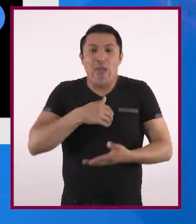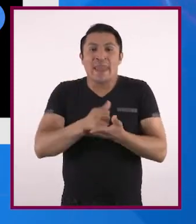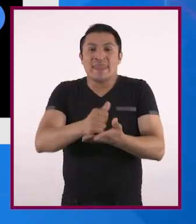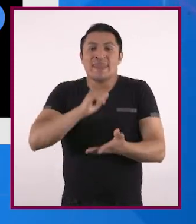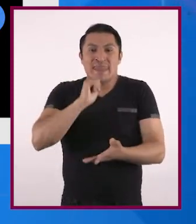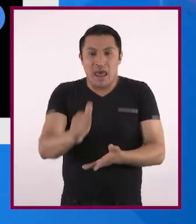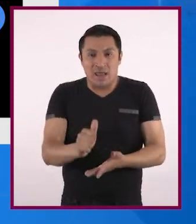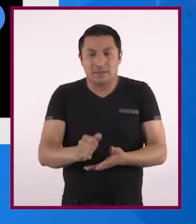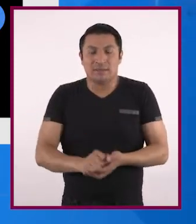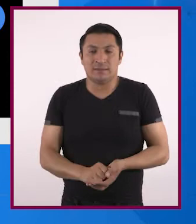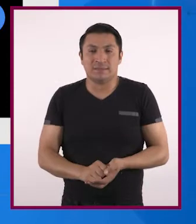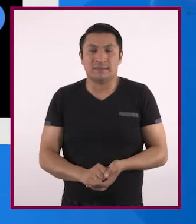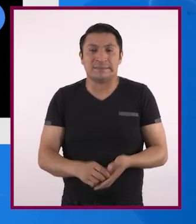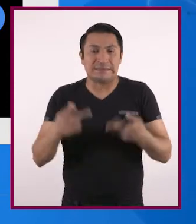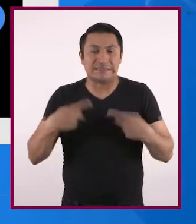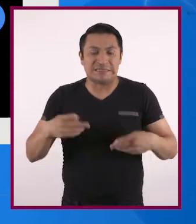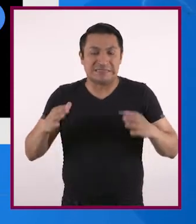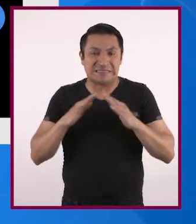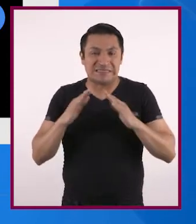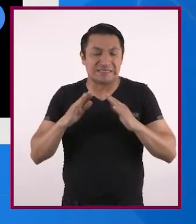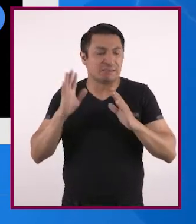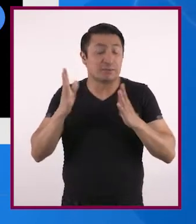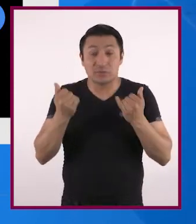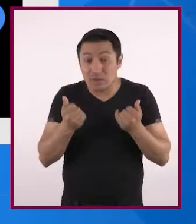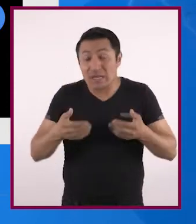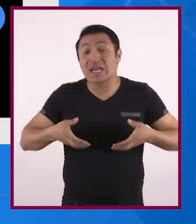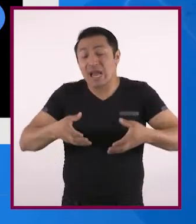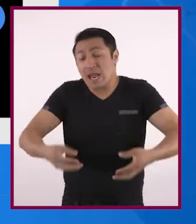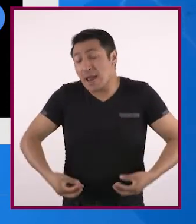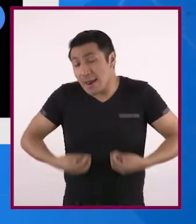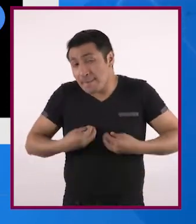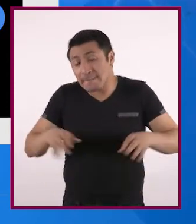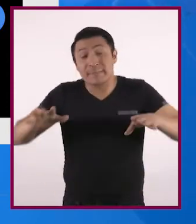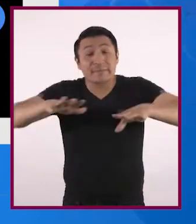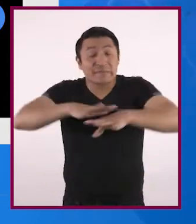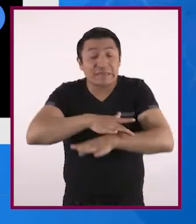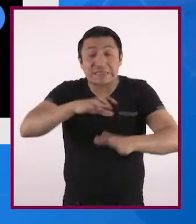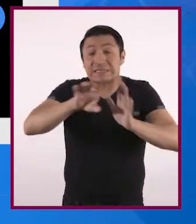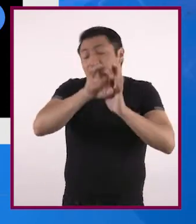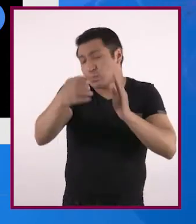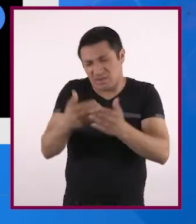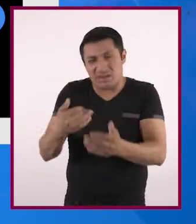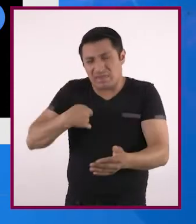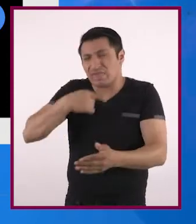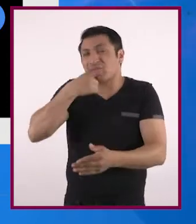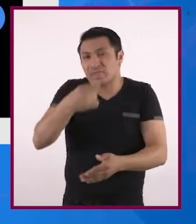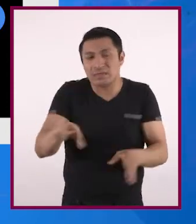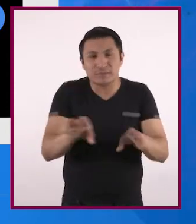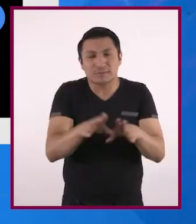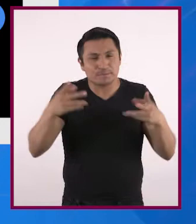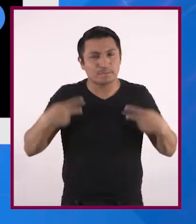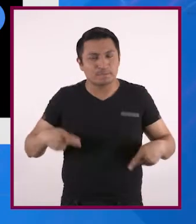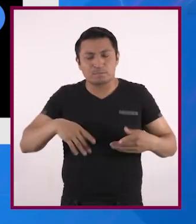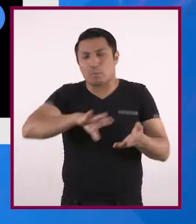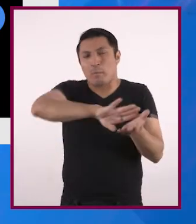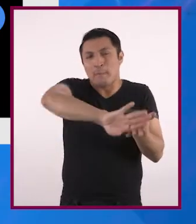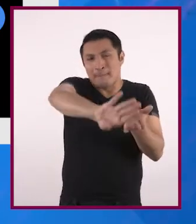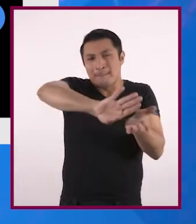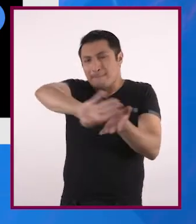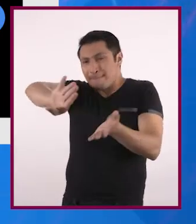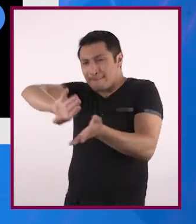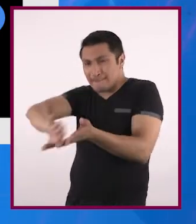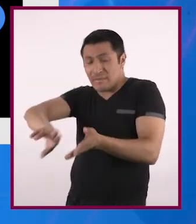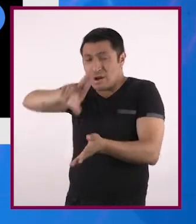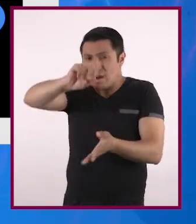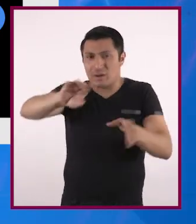las personas en situación de calle cambia constantemente por lo que decía al principio, de que son personas que, digamos que la exclusión no se